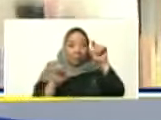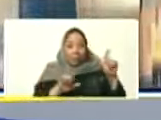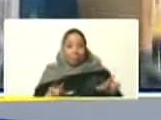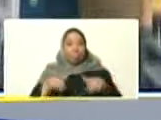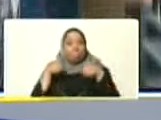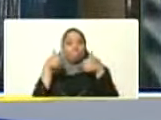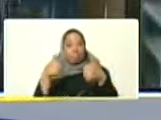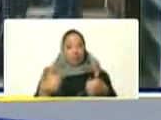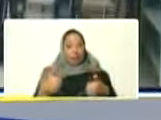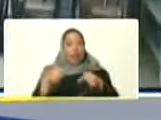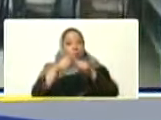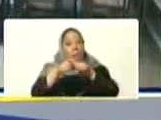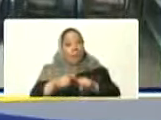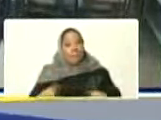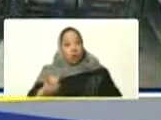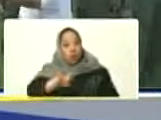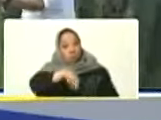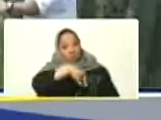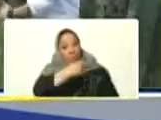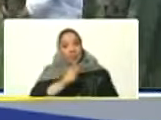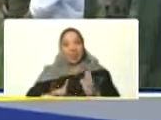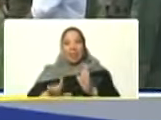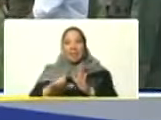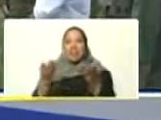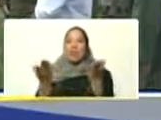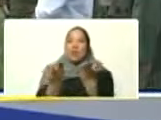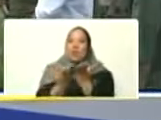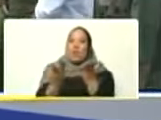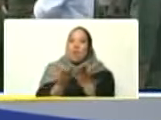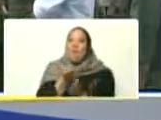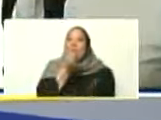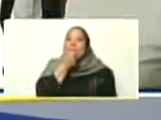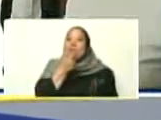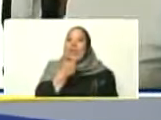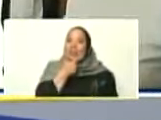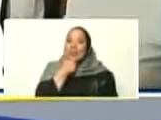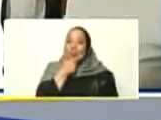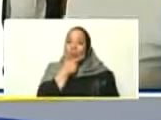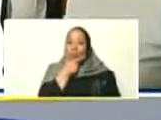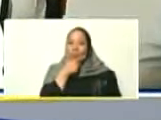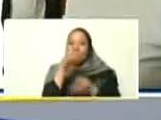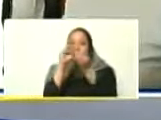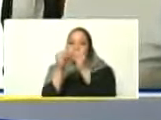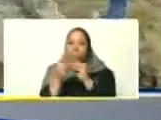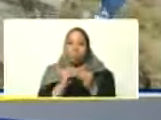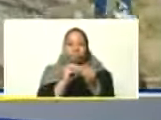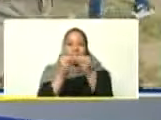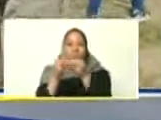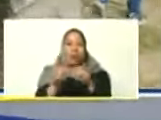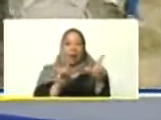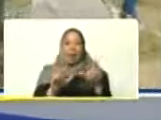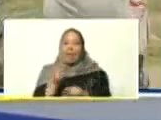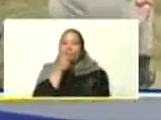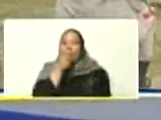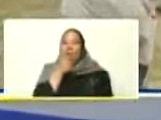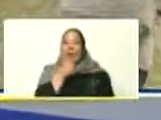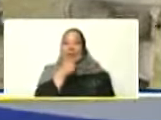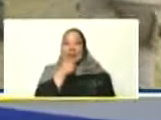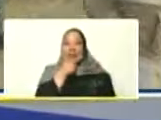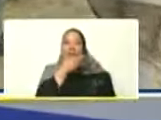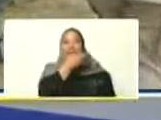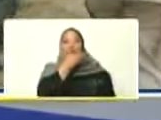liceos, universidades y colegios, pepito, arregladito, en las